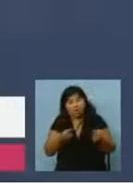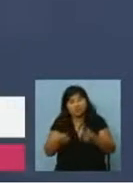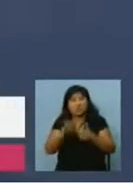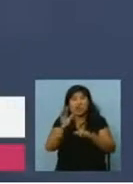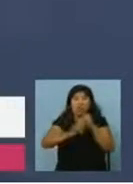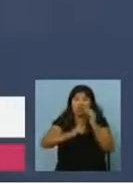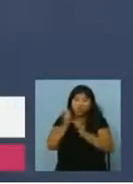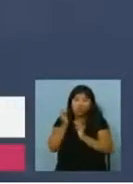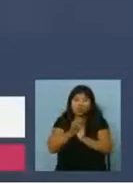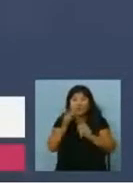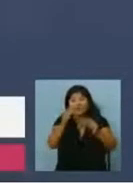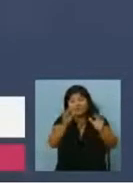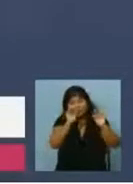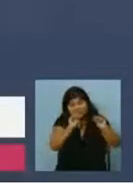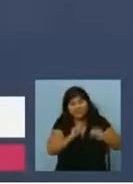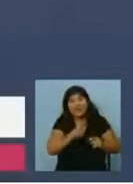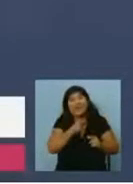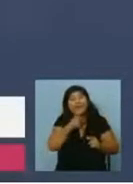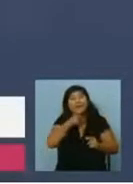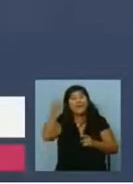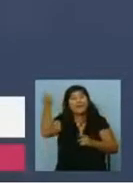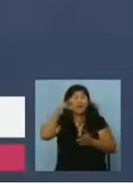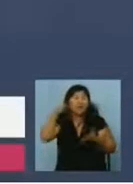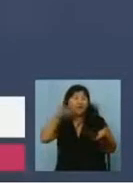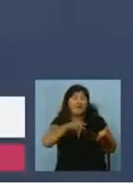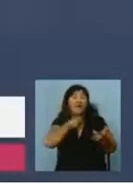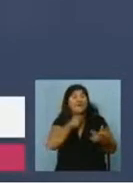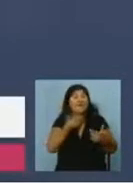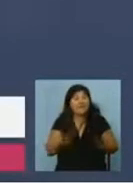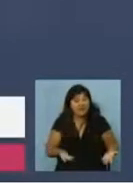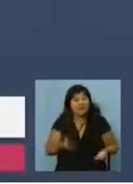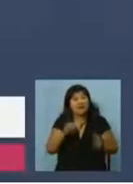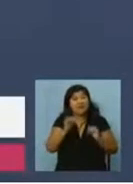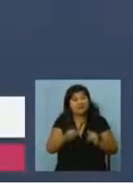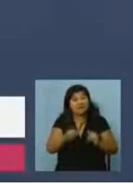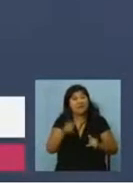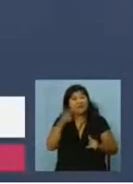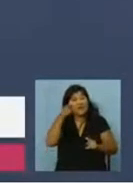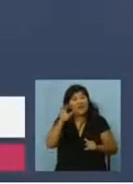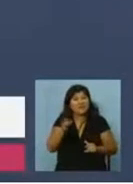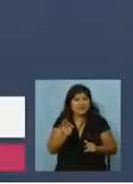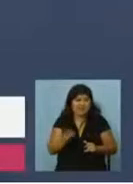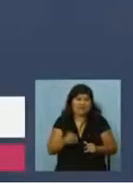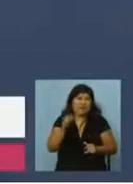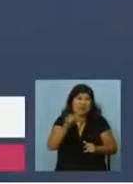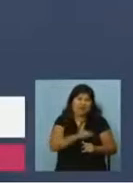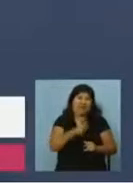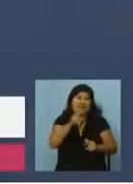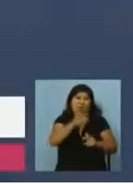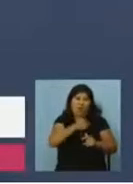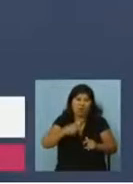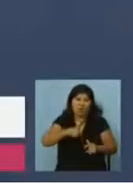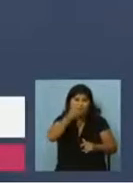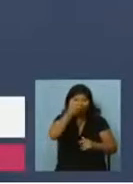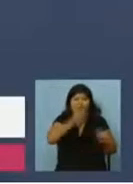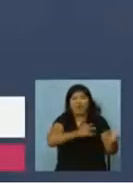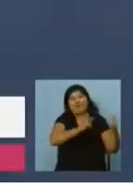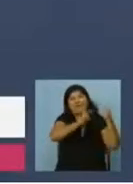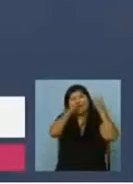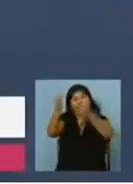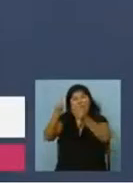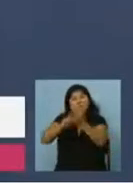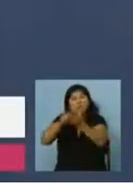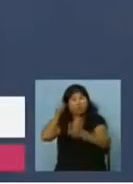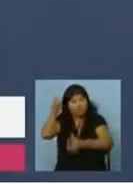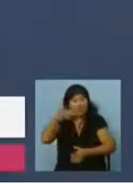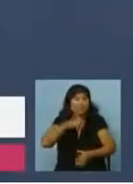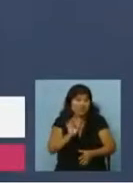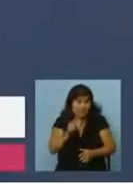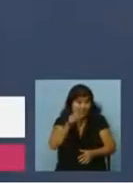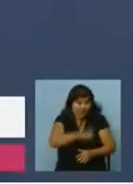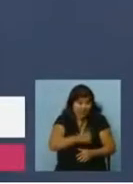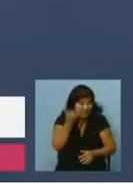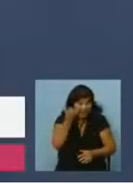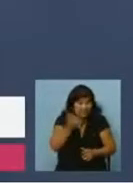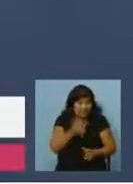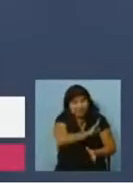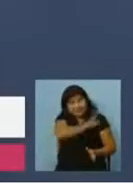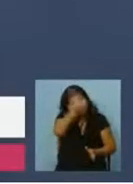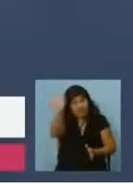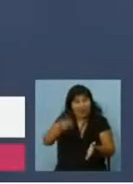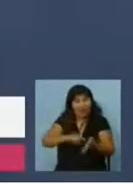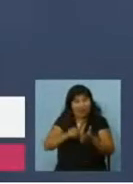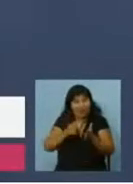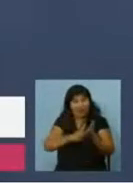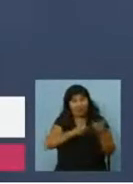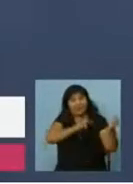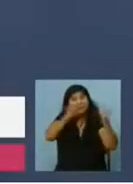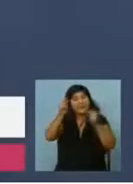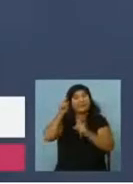y construcción de edificios escolares. Y ya sabemos que el gobernador viajó a Buenos Aires, que está en Buenos Aires, y que bueno, a partir de